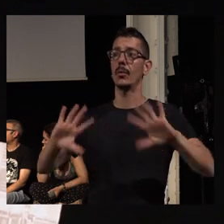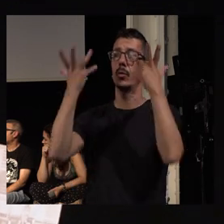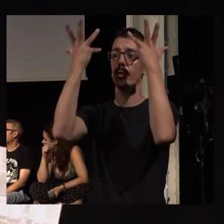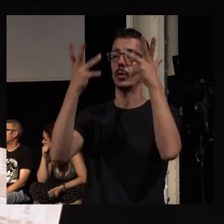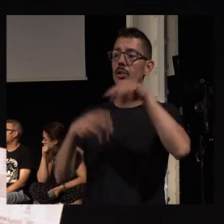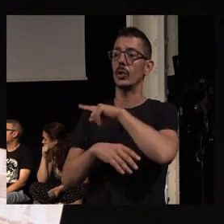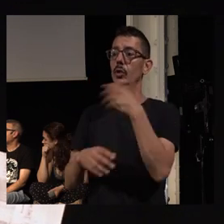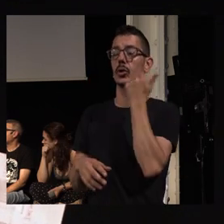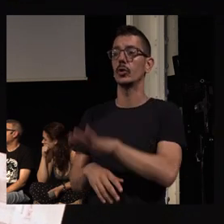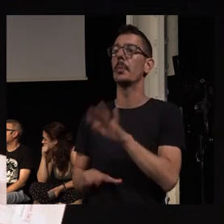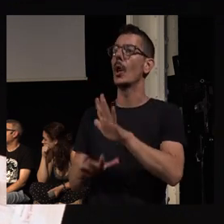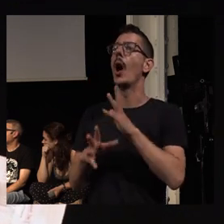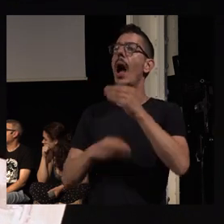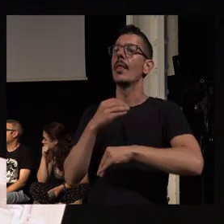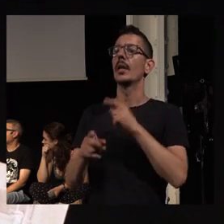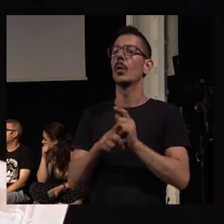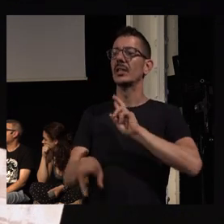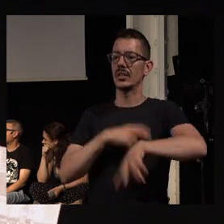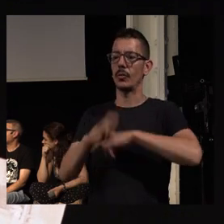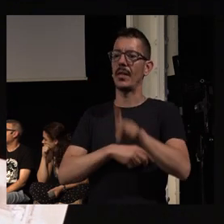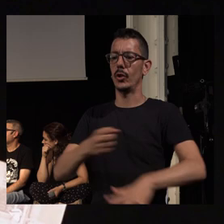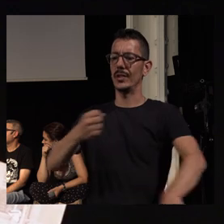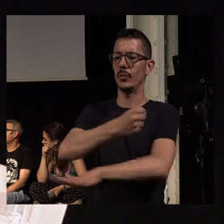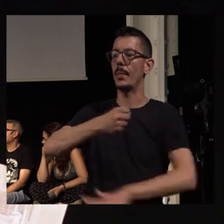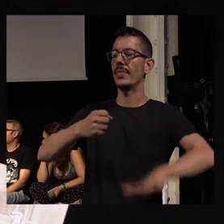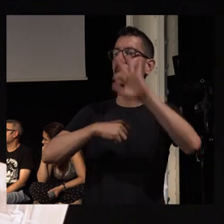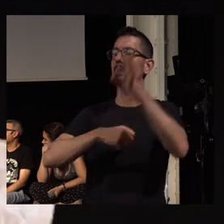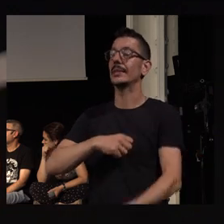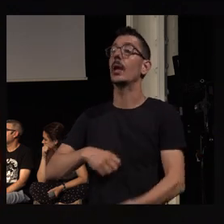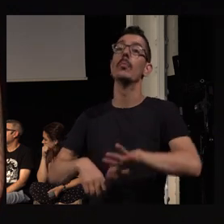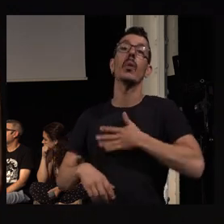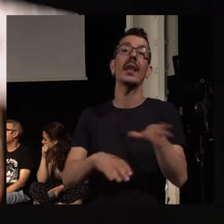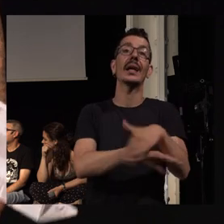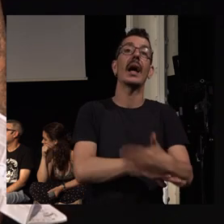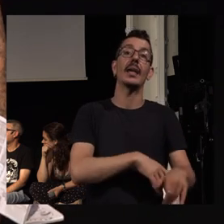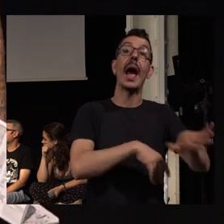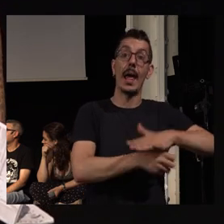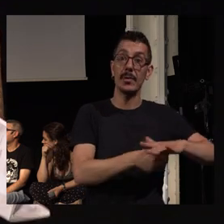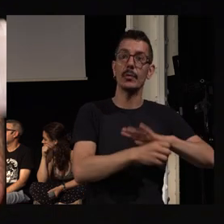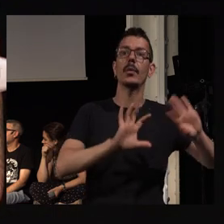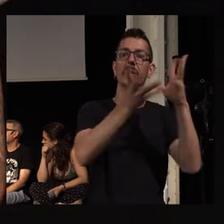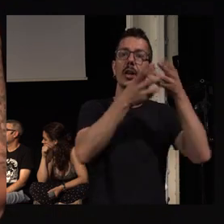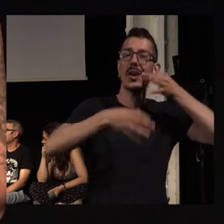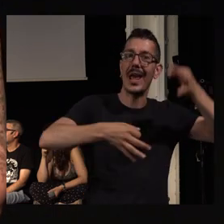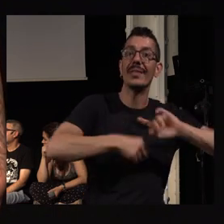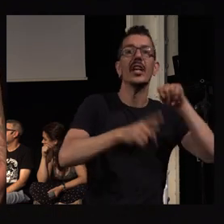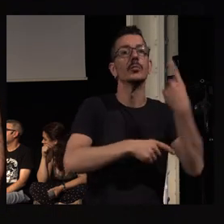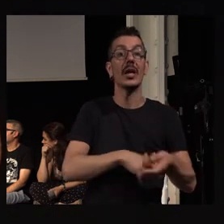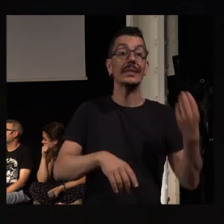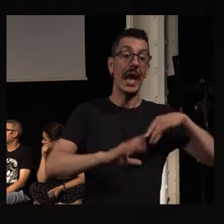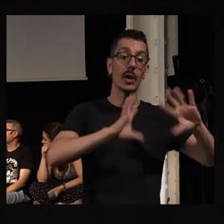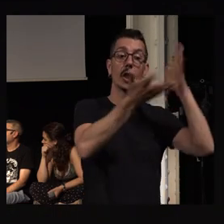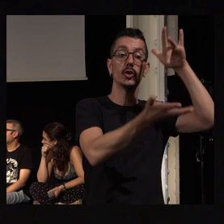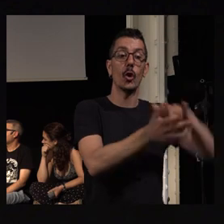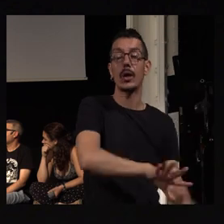pueden hacer transformaciones fundamentales, sí. Igual el ámbito revolucionario es la calle y luego tomamos las instituciones, entonces la